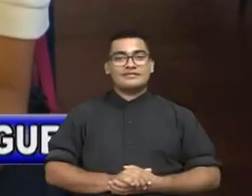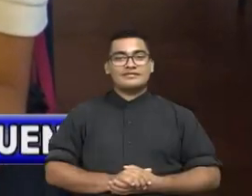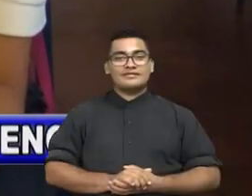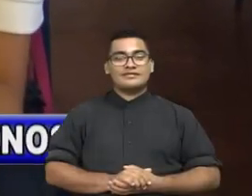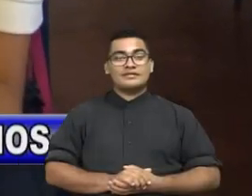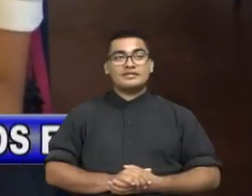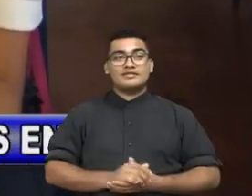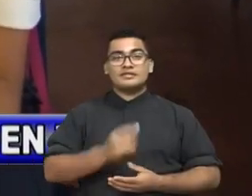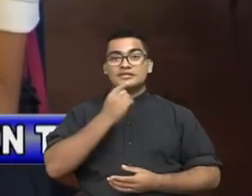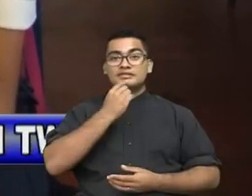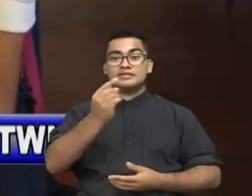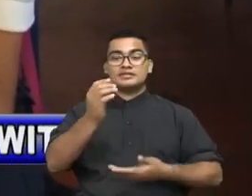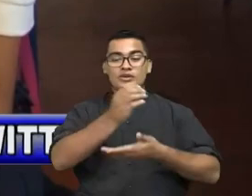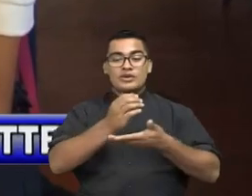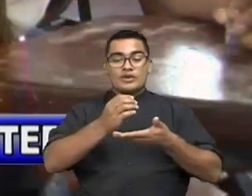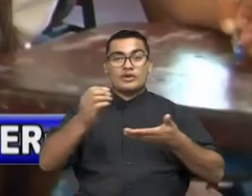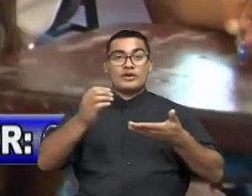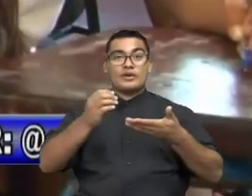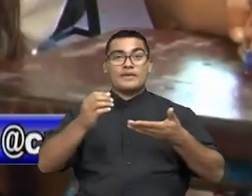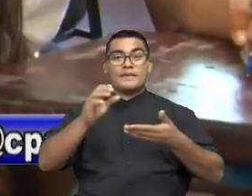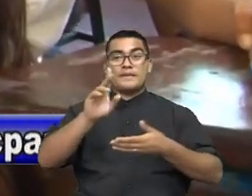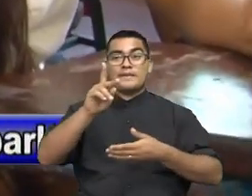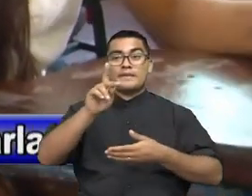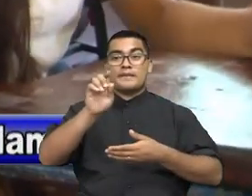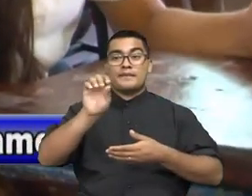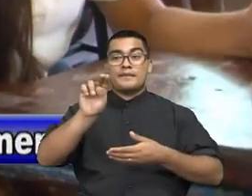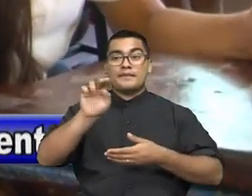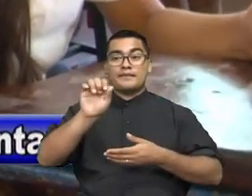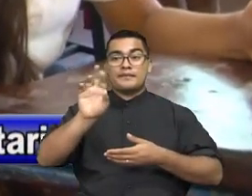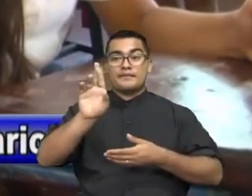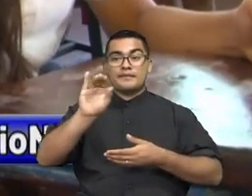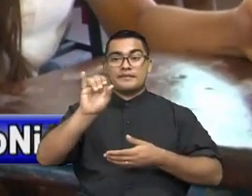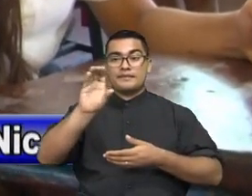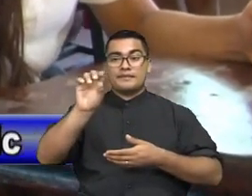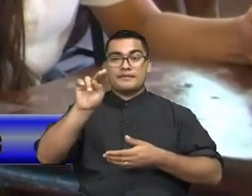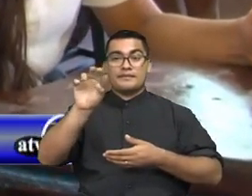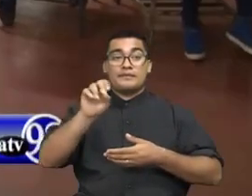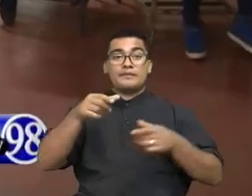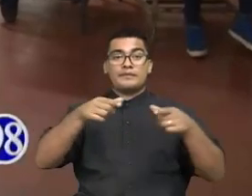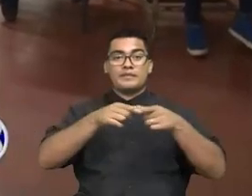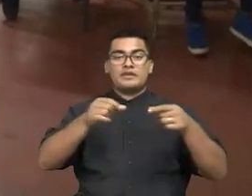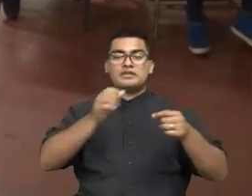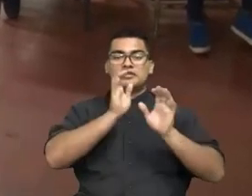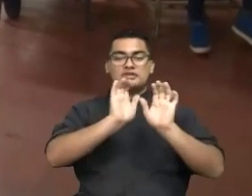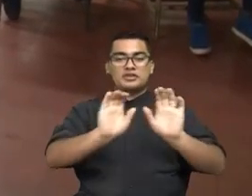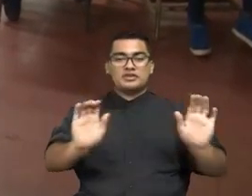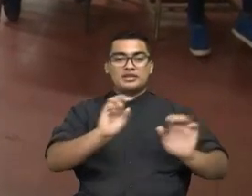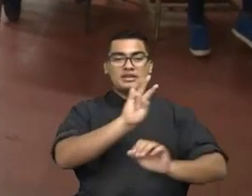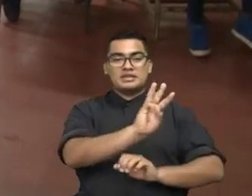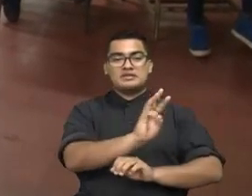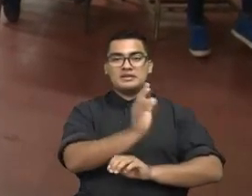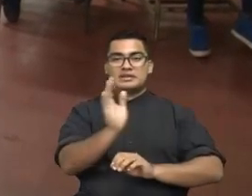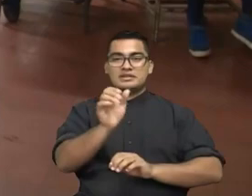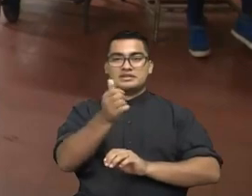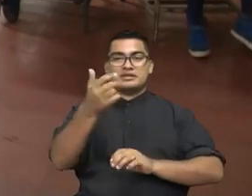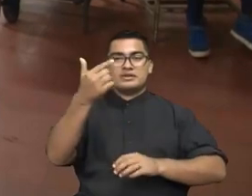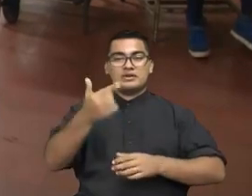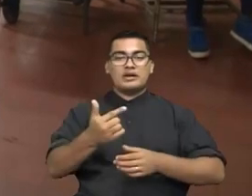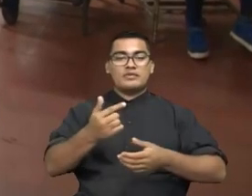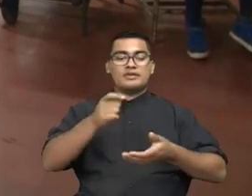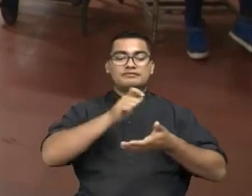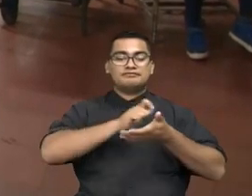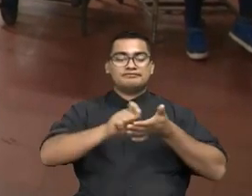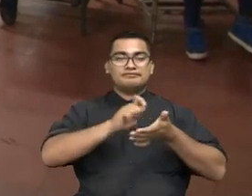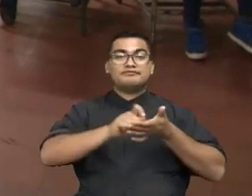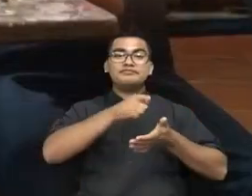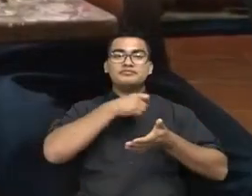En el Colegio Público Panamericano del Distrito 2 de Managua, niños y niñas de tercero y sexto grado realizaron pruebas de matemática